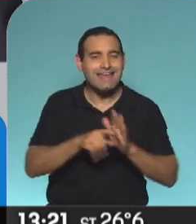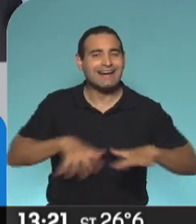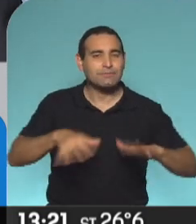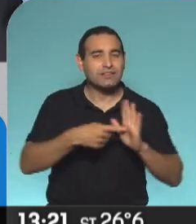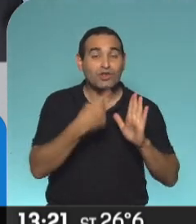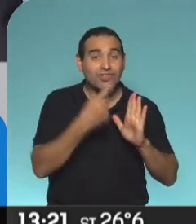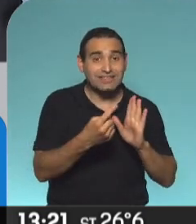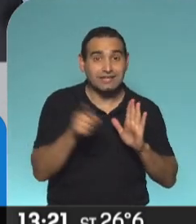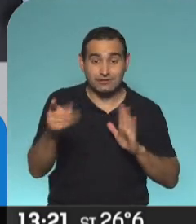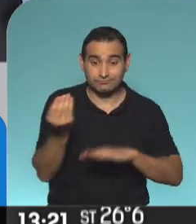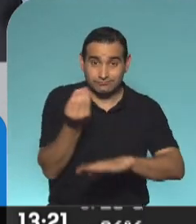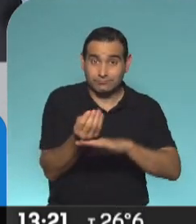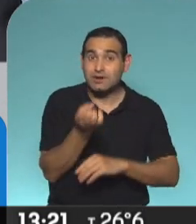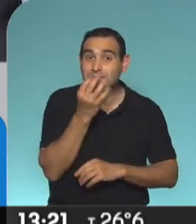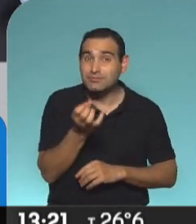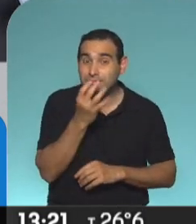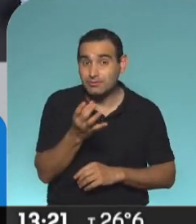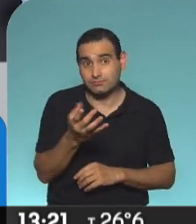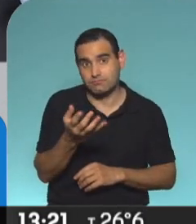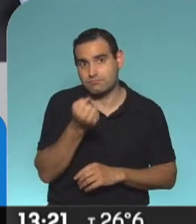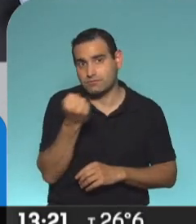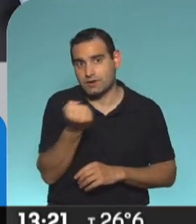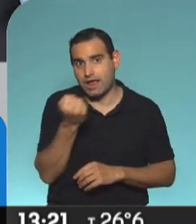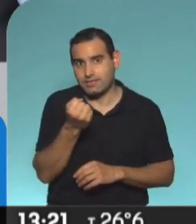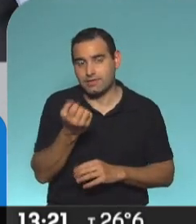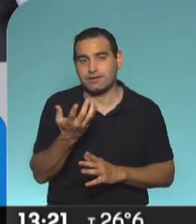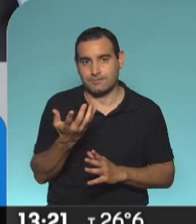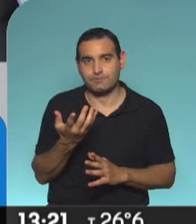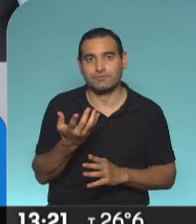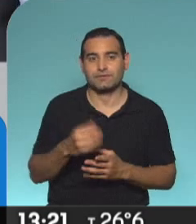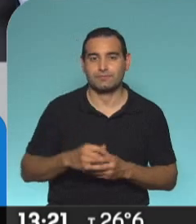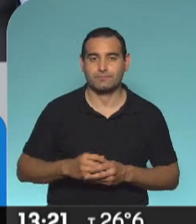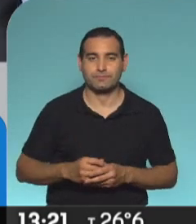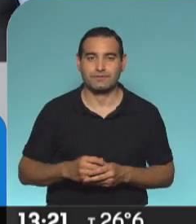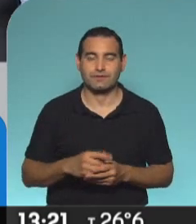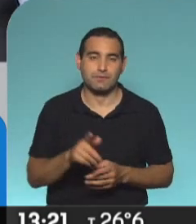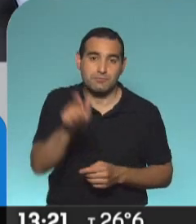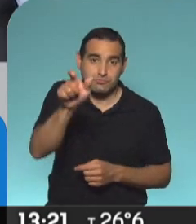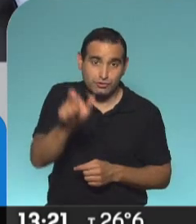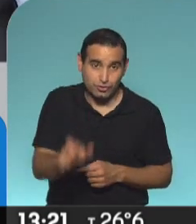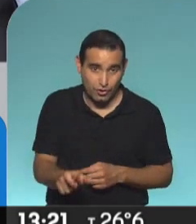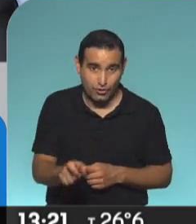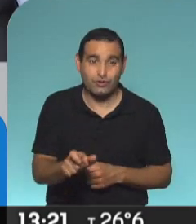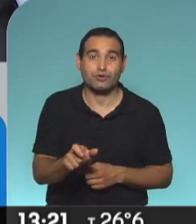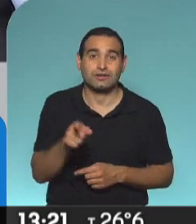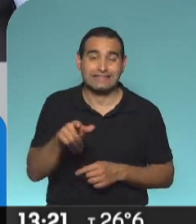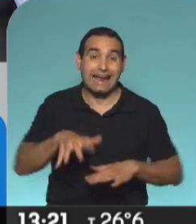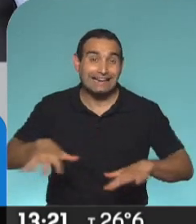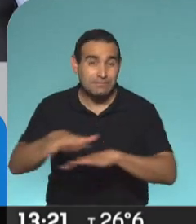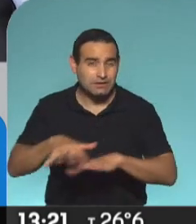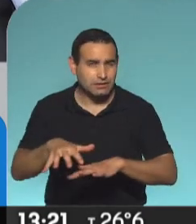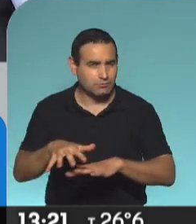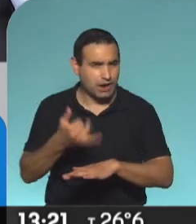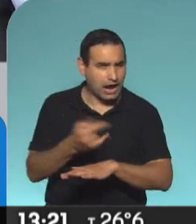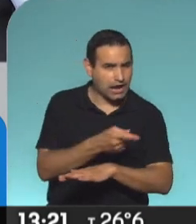esas declaraciones, justamente por el tenor que iban a tener y para que no queden dudas de que a una persona que se estaba arrepintiendo no le estaban poniendo